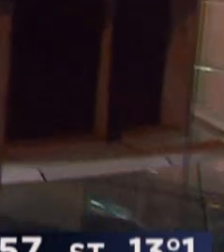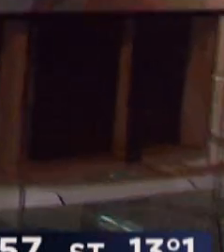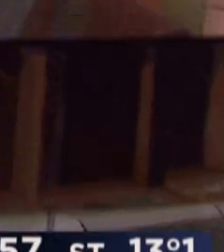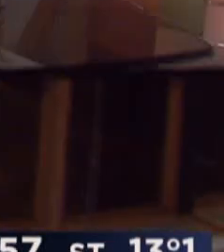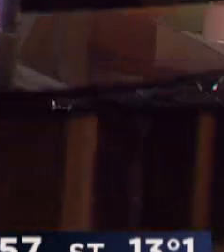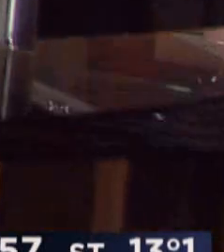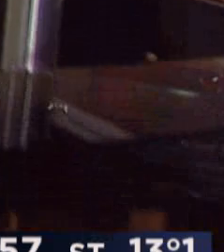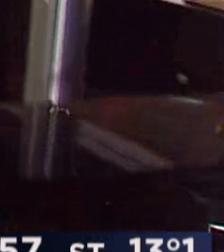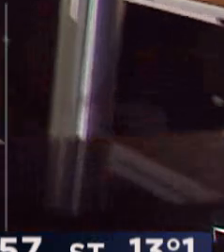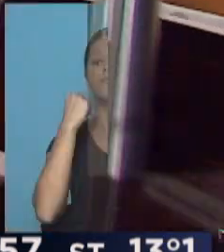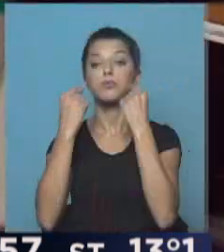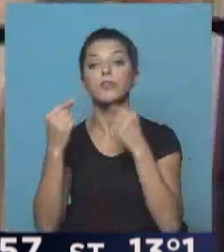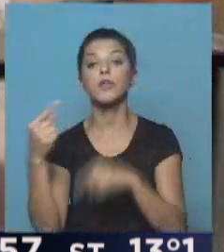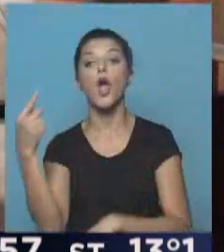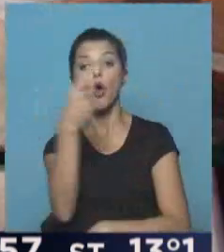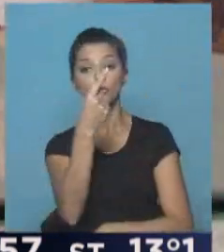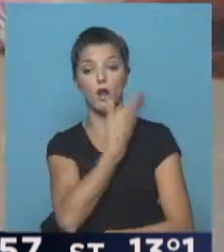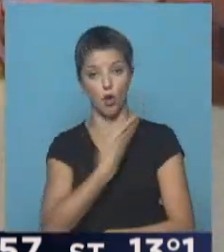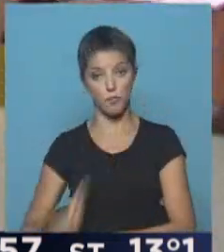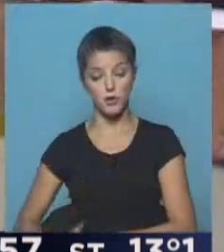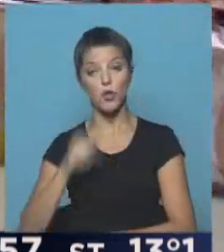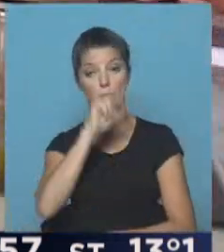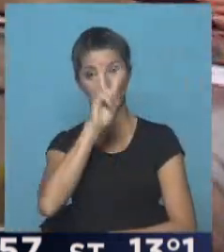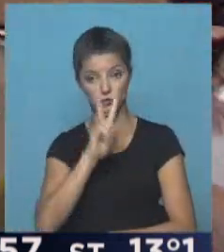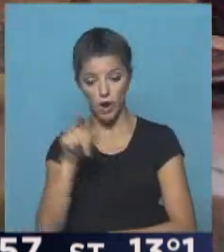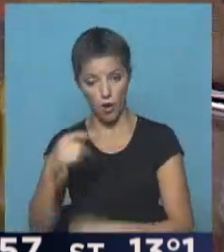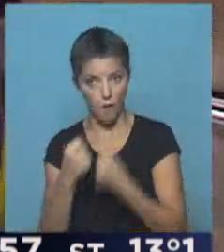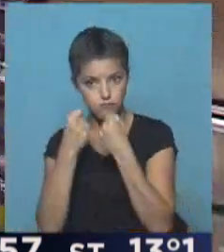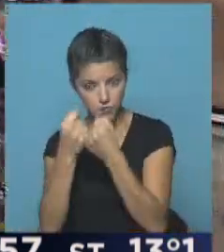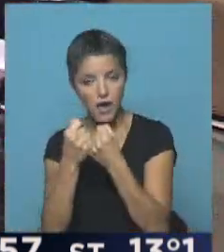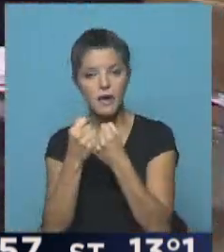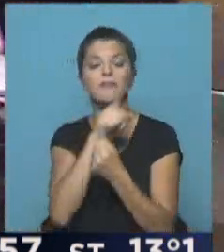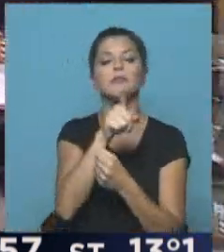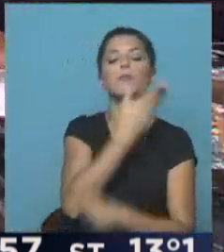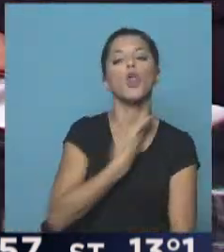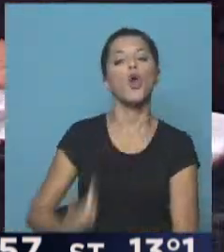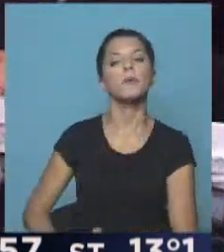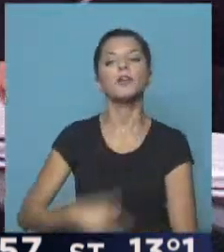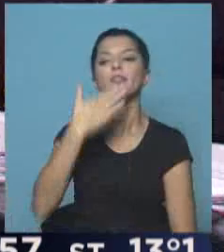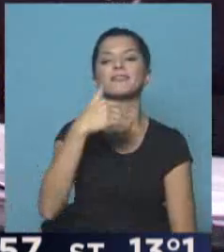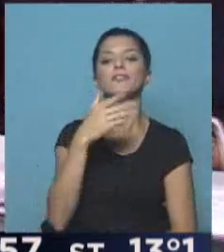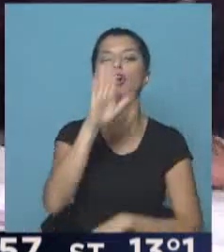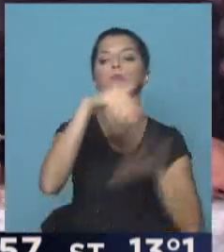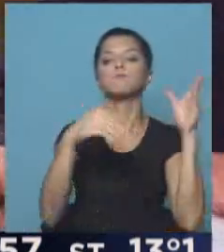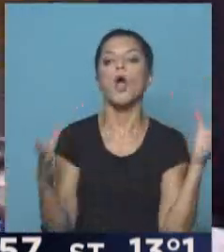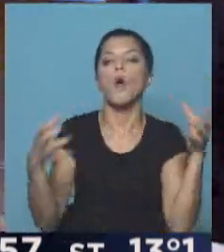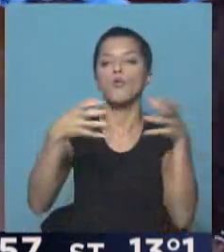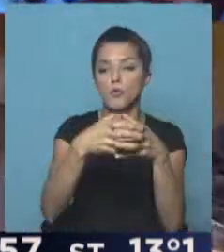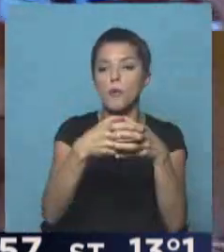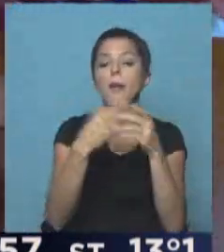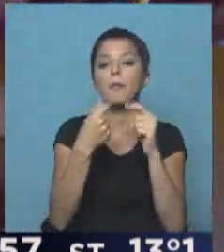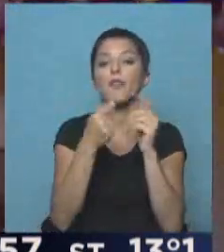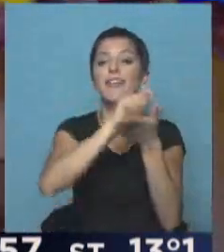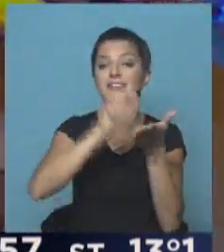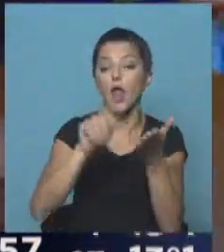Las protestas opositoras en Venezuela cobraron nueva fuerza luego del llamado a una asamblea constituyente por parte del presidente Nicolás Maduro. Esas protestas